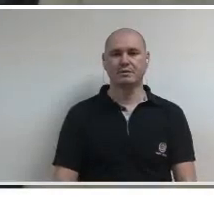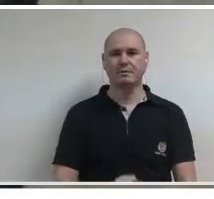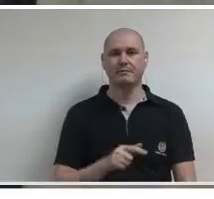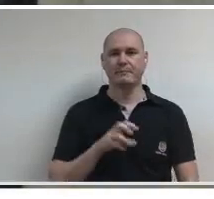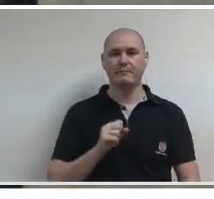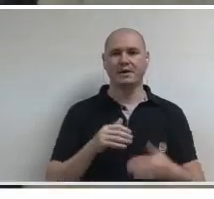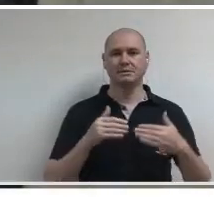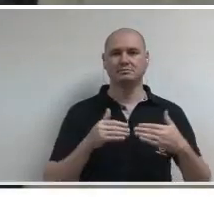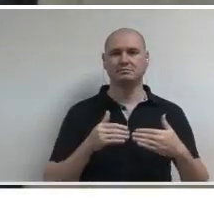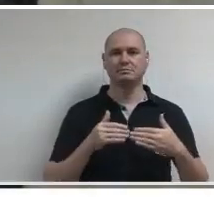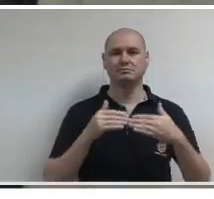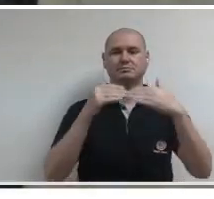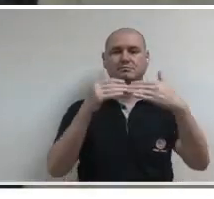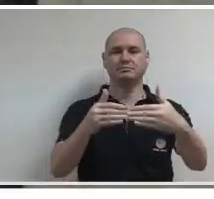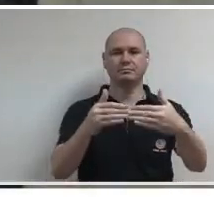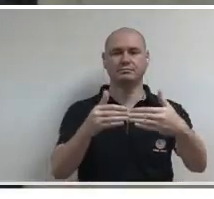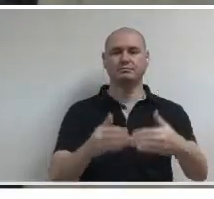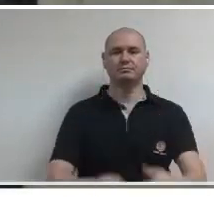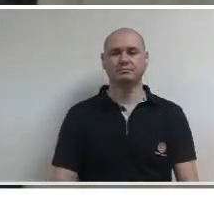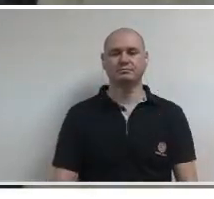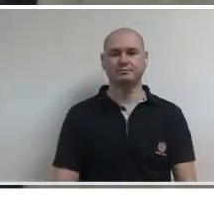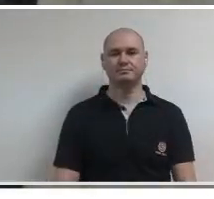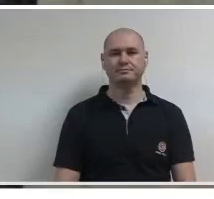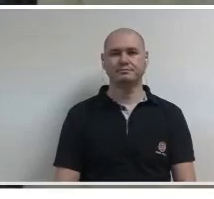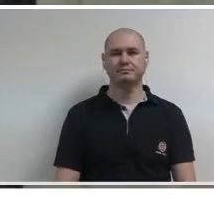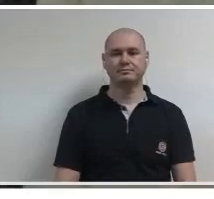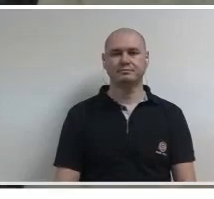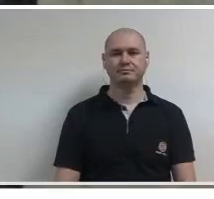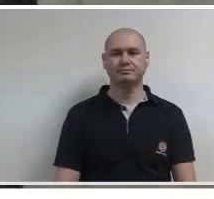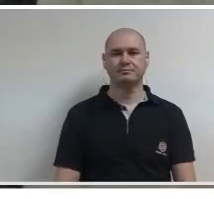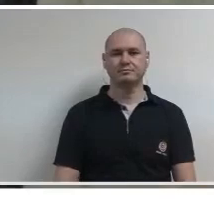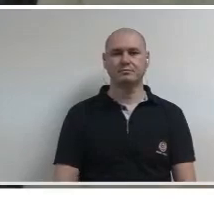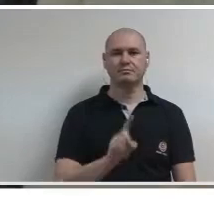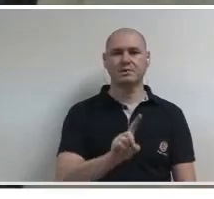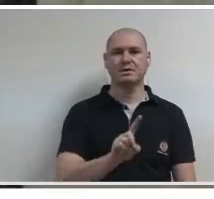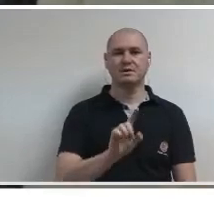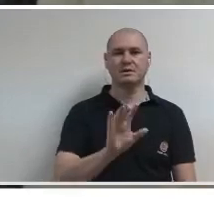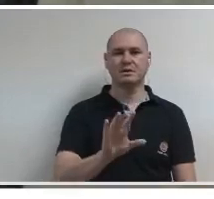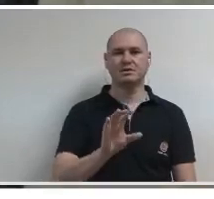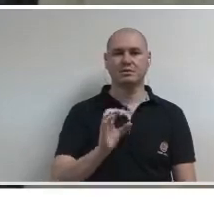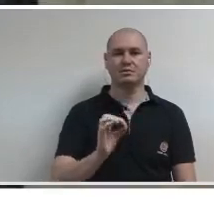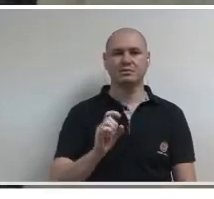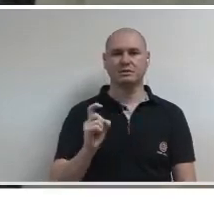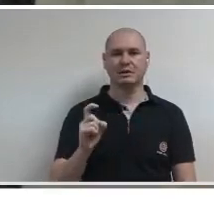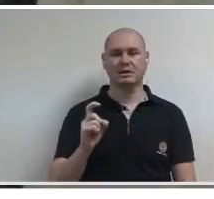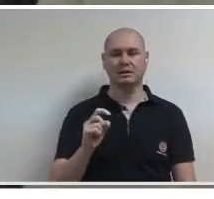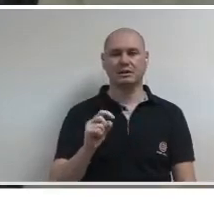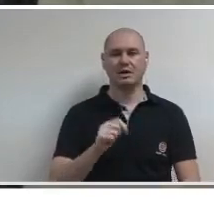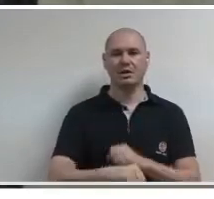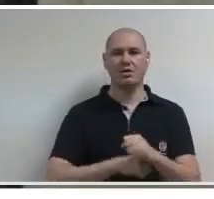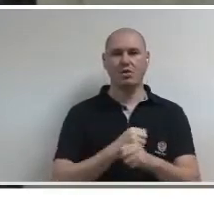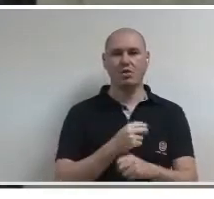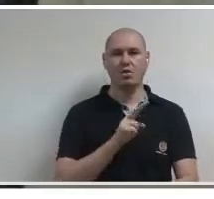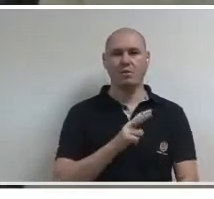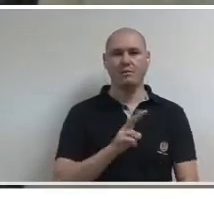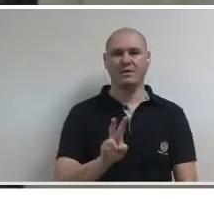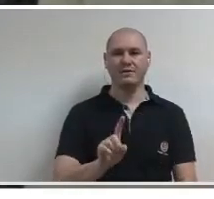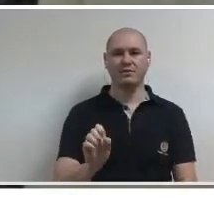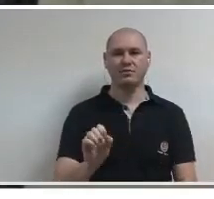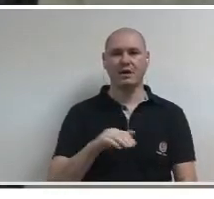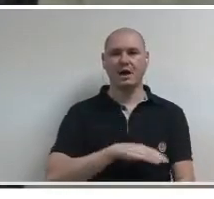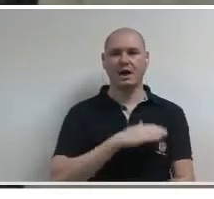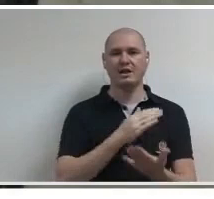prorroga la vigencia de la acordada 1507 del 2021 hasta el día 5 de mayo